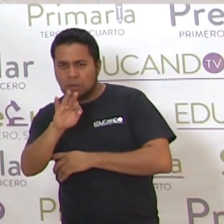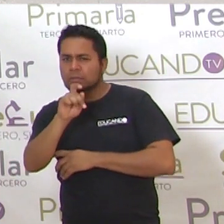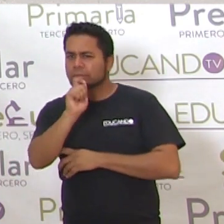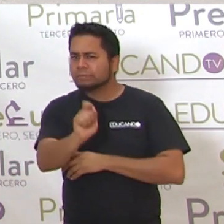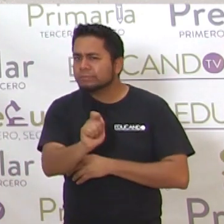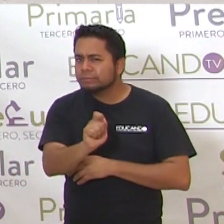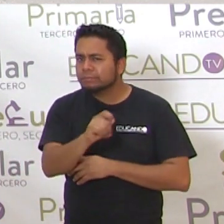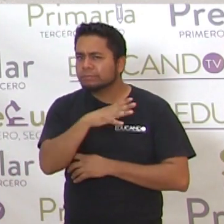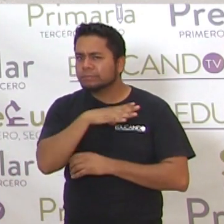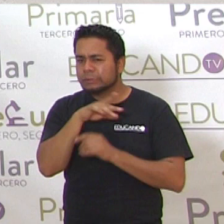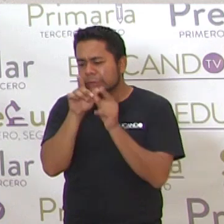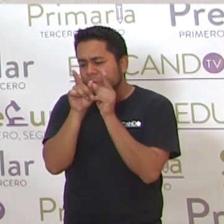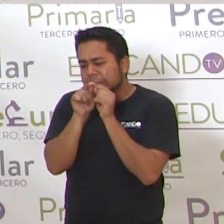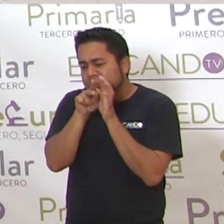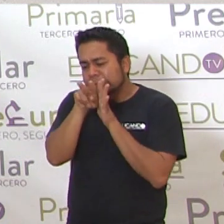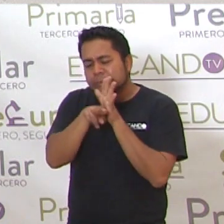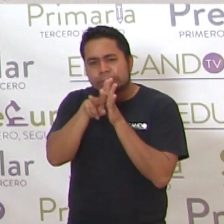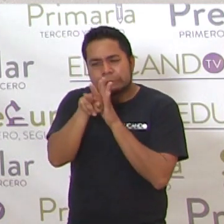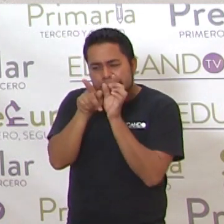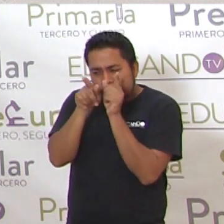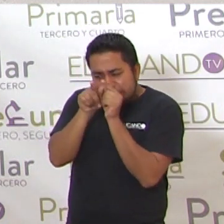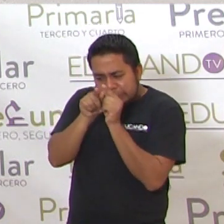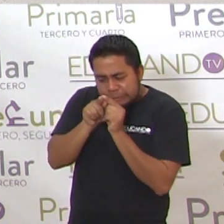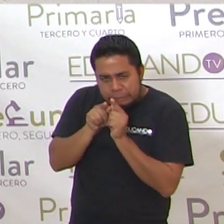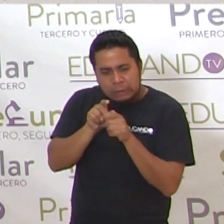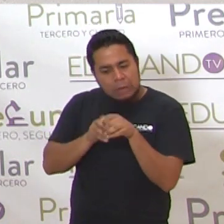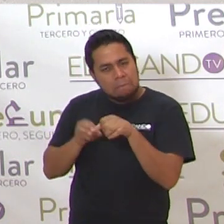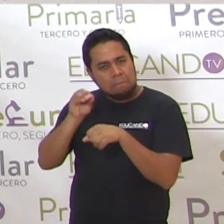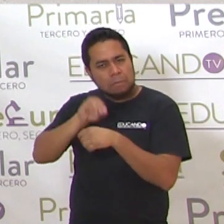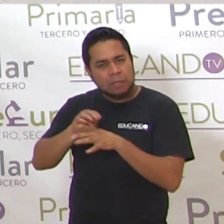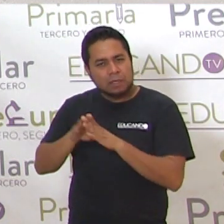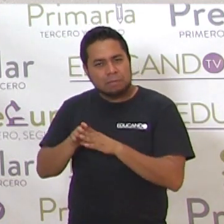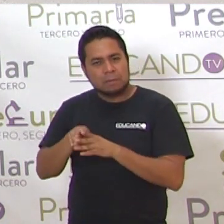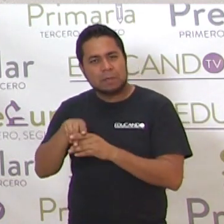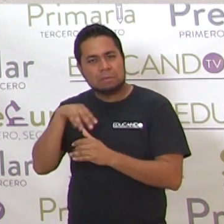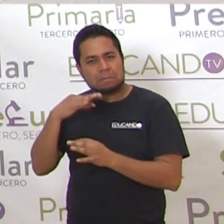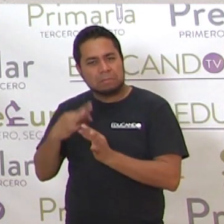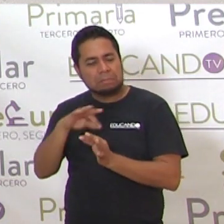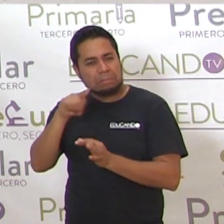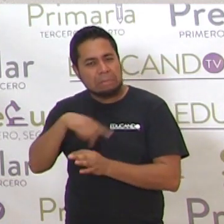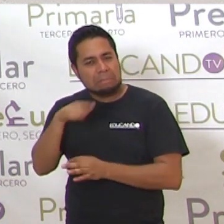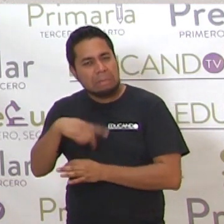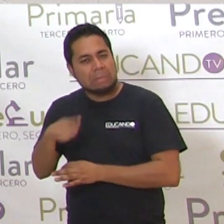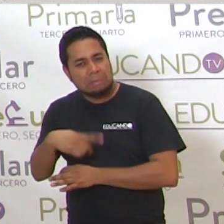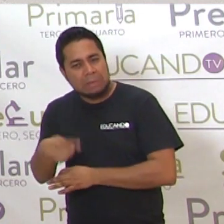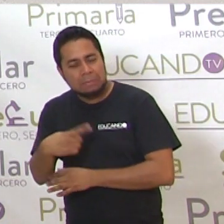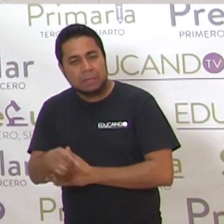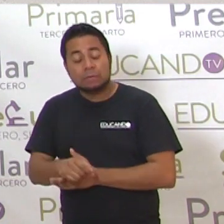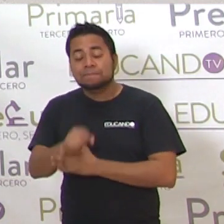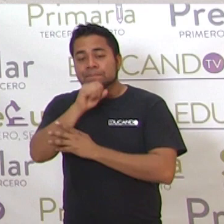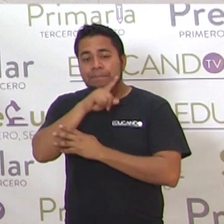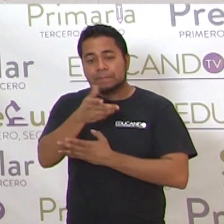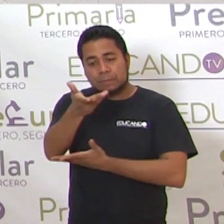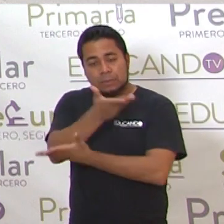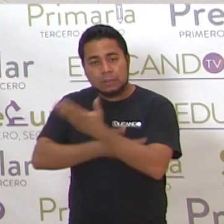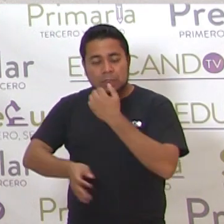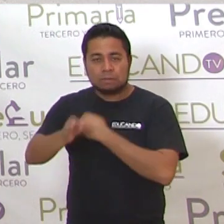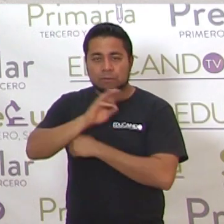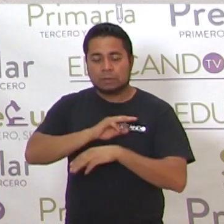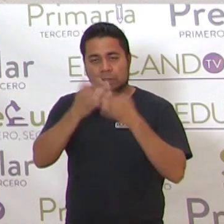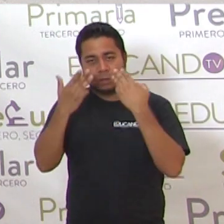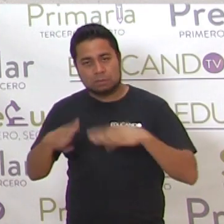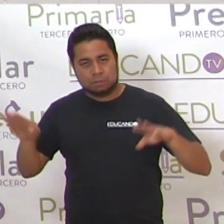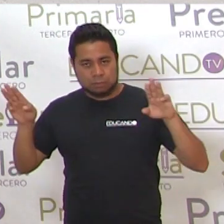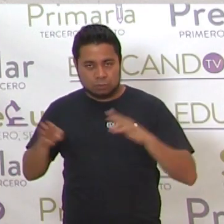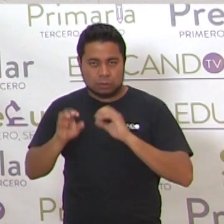pedazos muy cortos de vídeos que se reproducen muy continuamente bien y también vas a compartir música